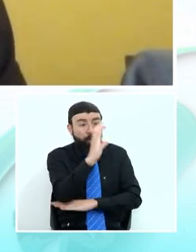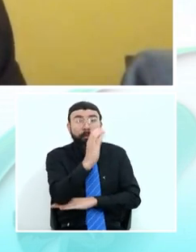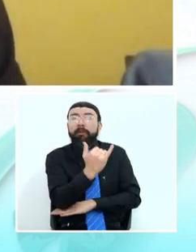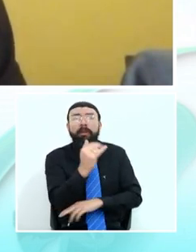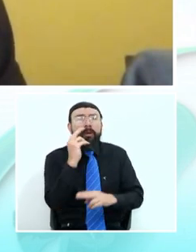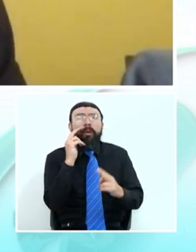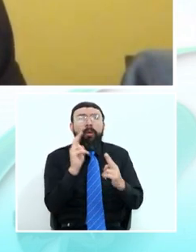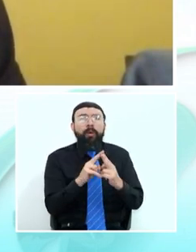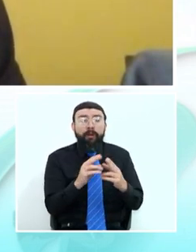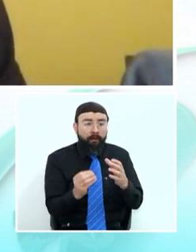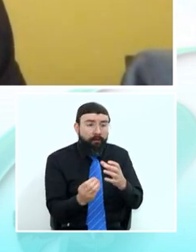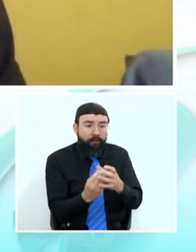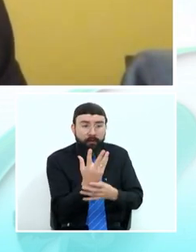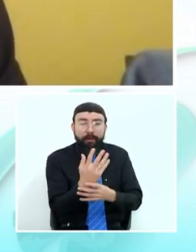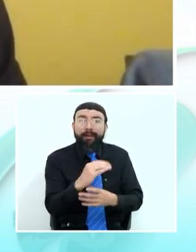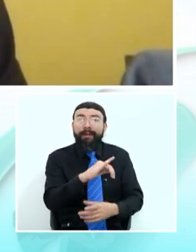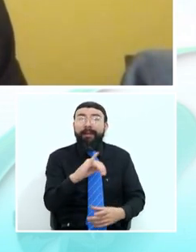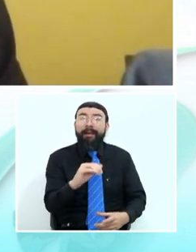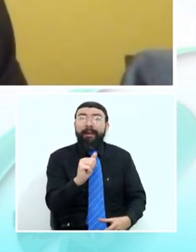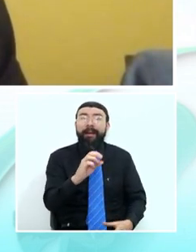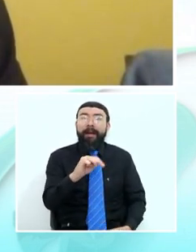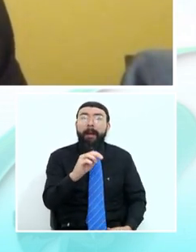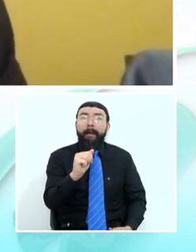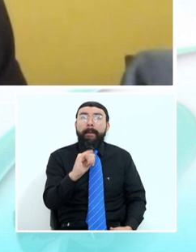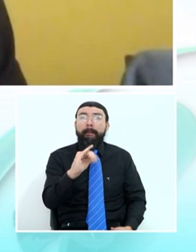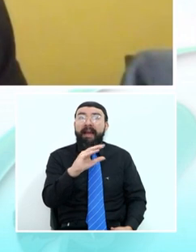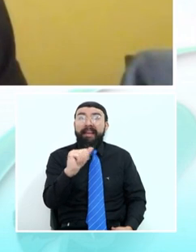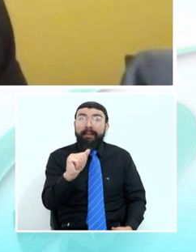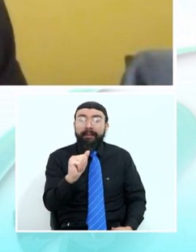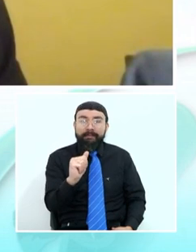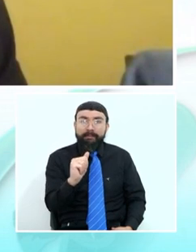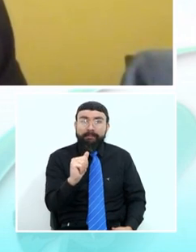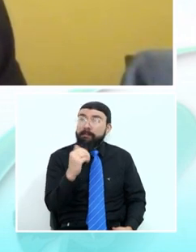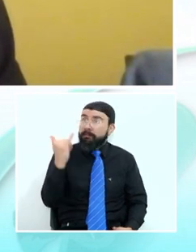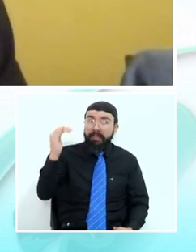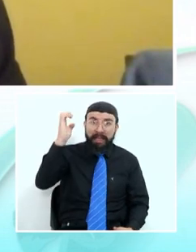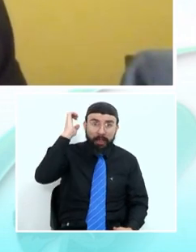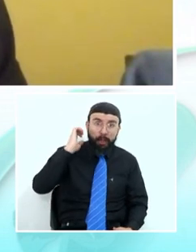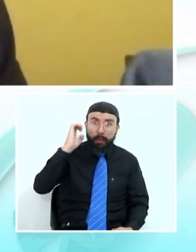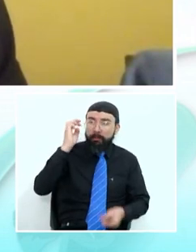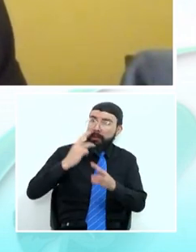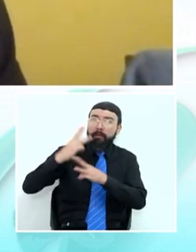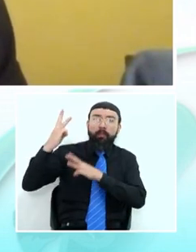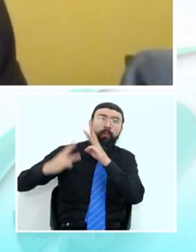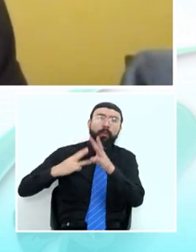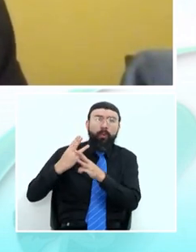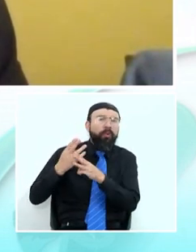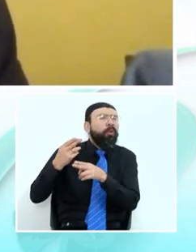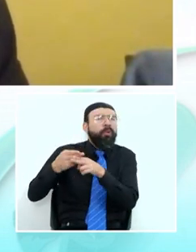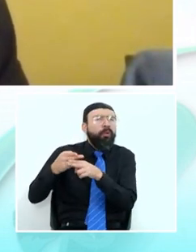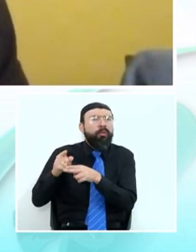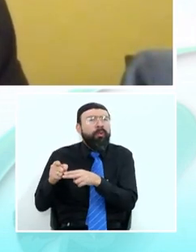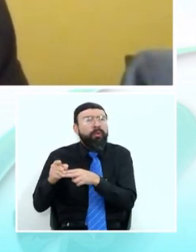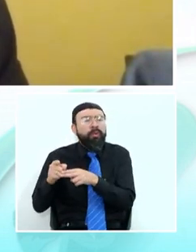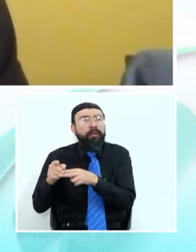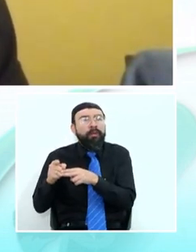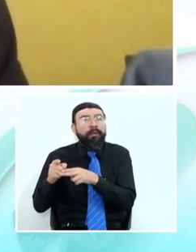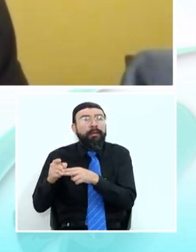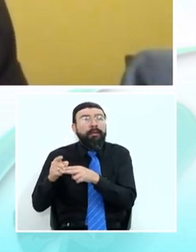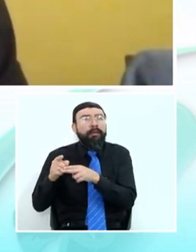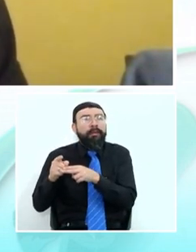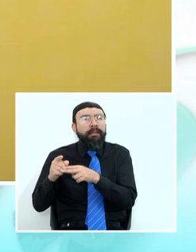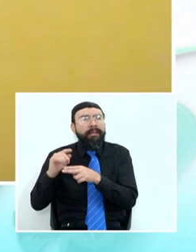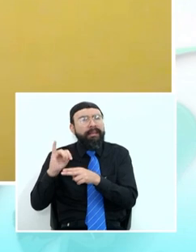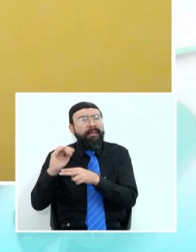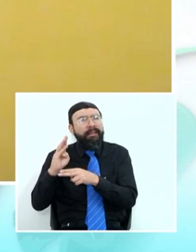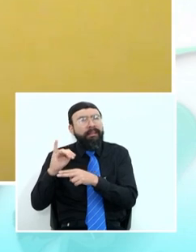como la flor de Jamaica y que aquí en Europa y en el resto del mundo se conoce como el hibisco.